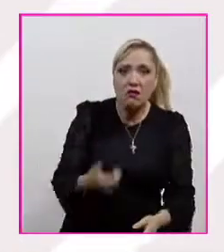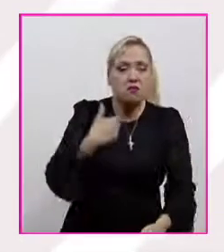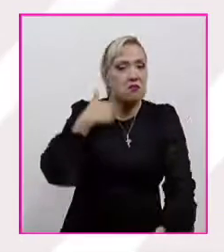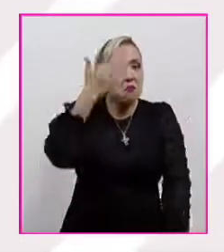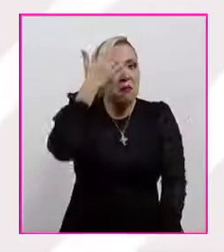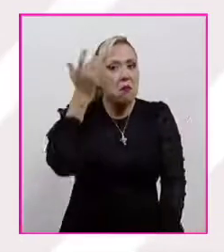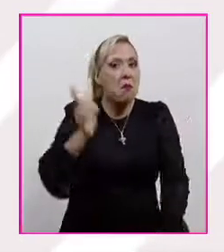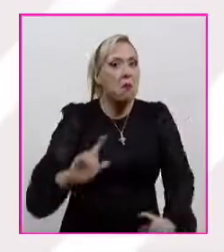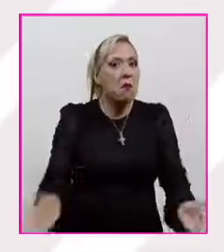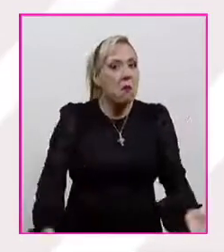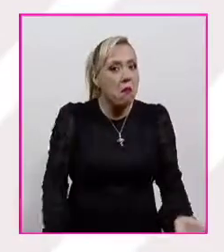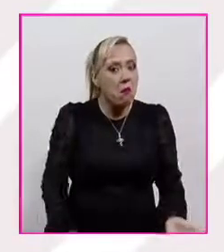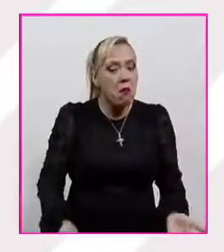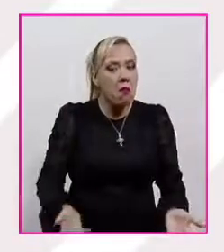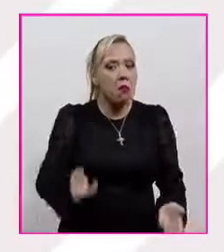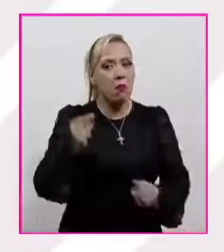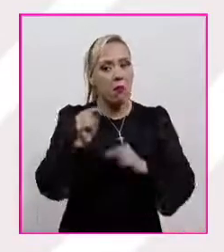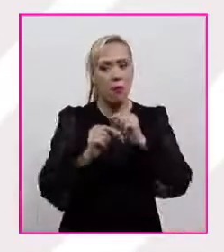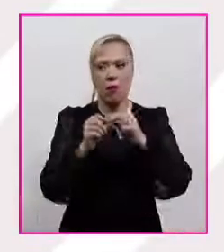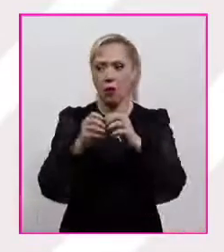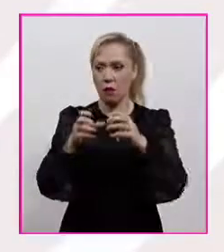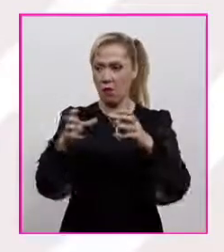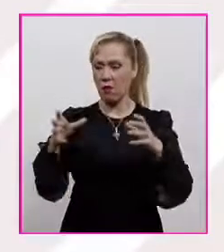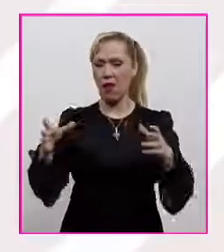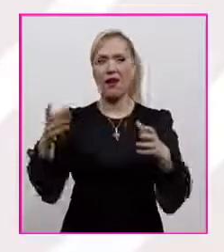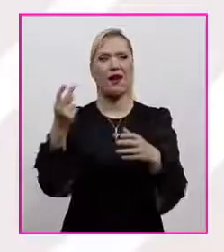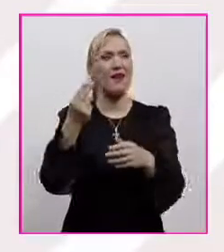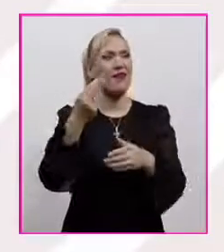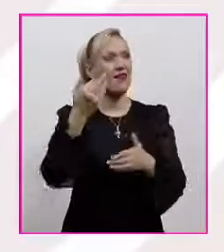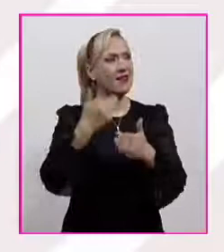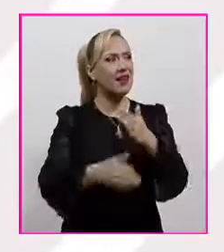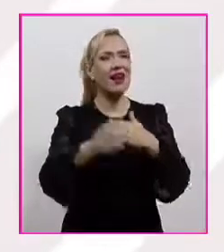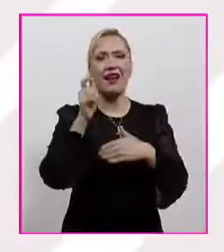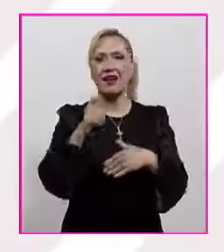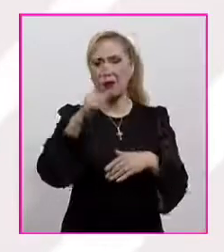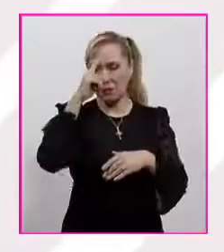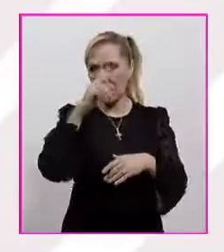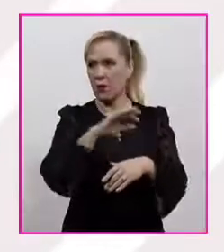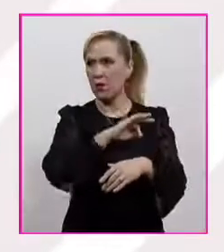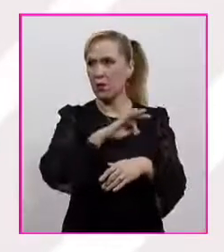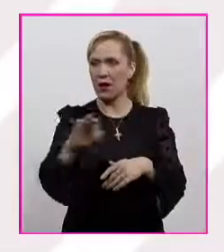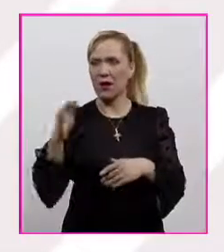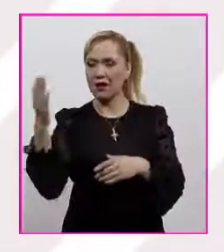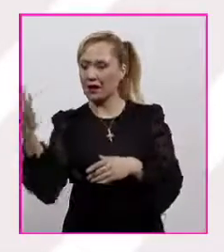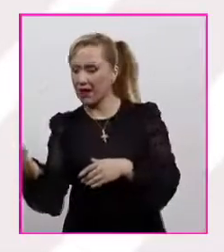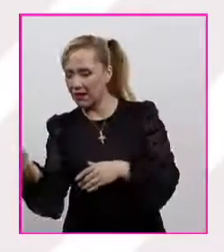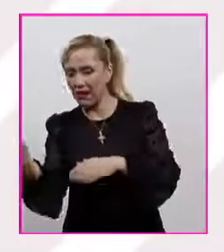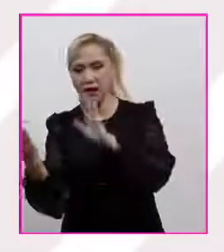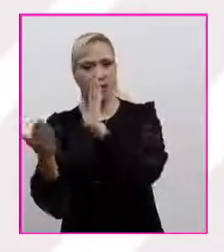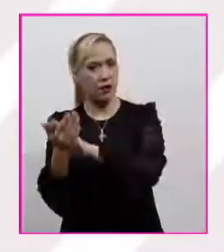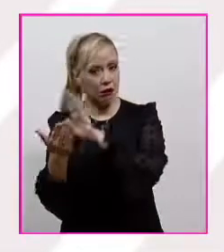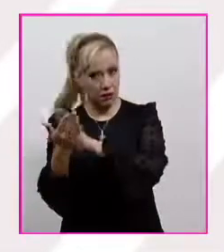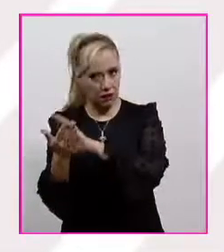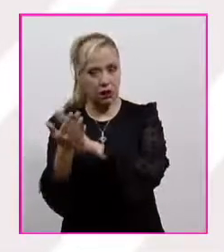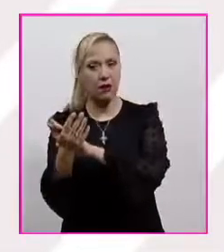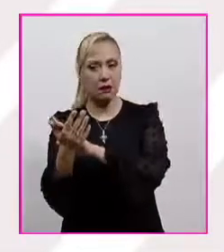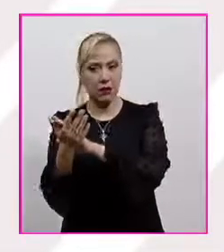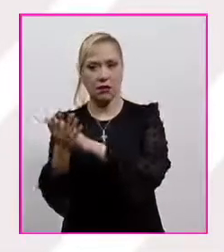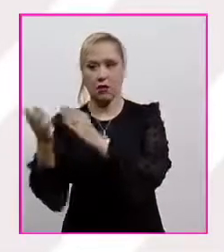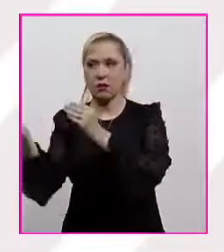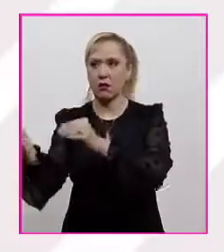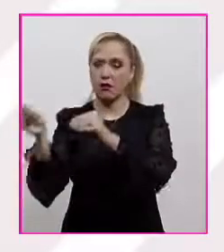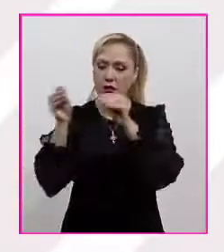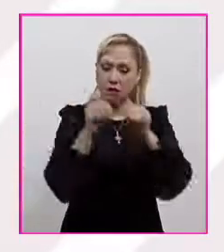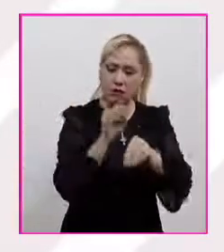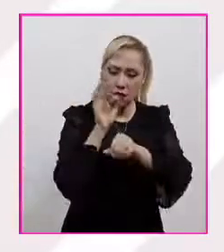está faltando hacer para que las personas se puedan involucrar un poco más por ambos lados, tanto comunidades de acogida como